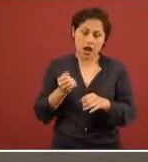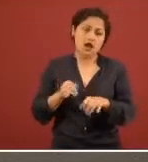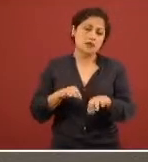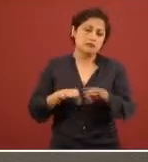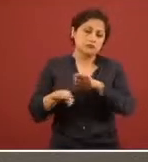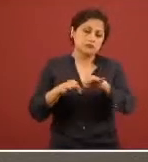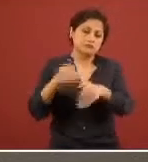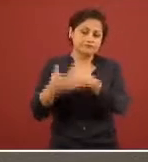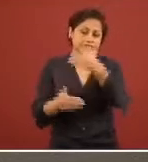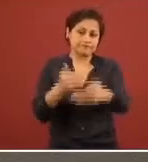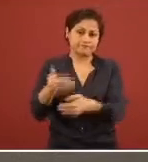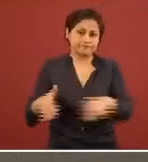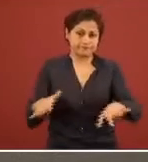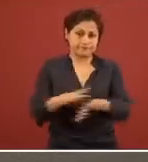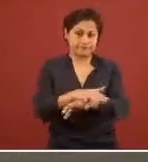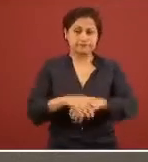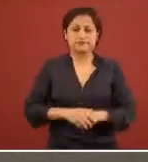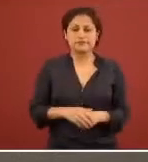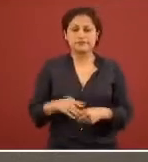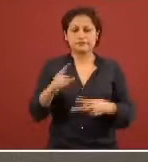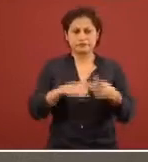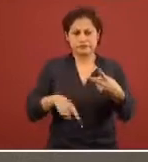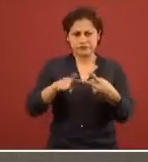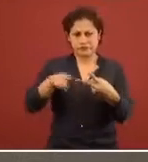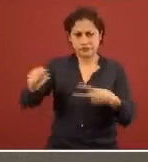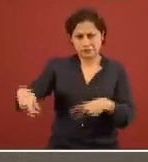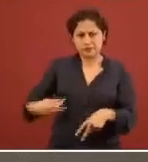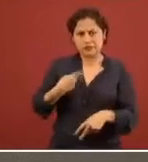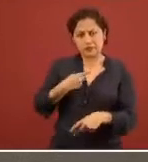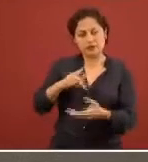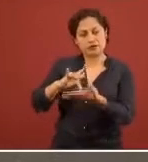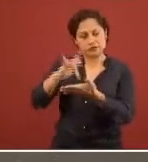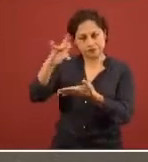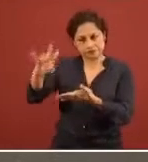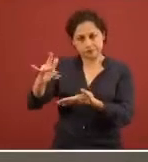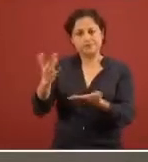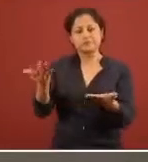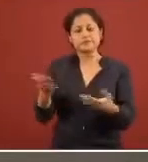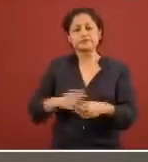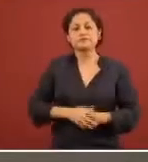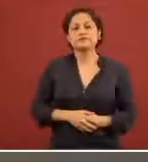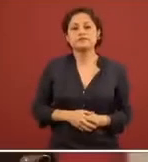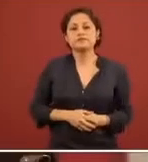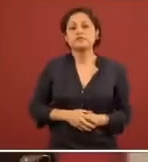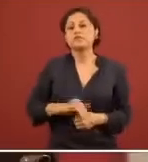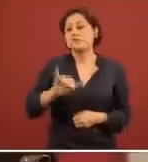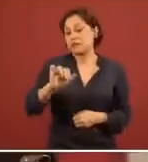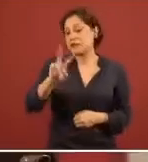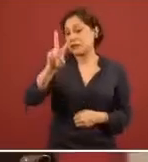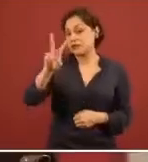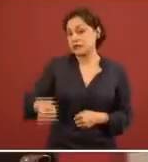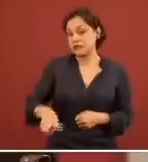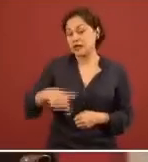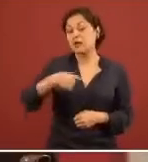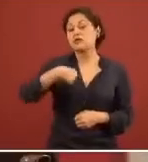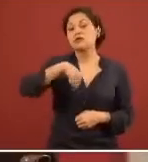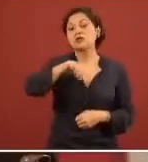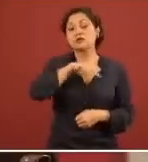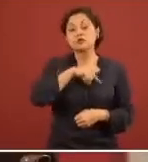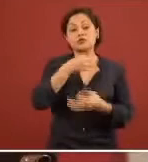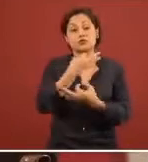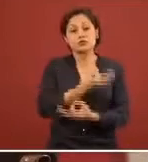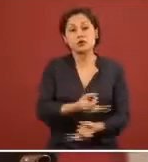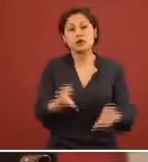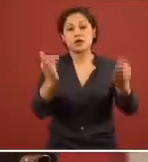ocurriría. Respecto a su otra pregunta, que también le agradezco, efectivamente hicimos público el primer